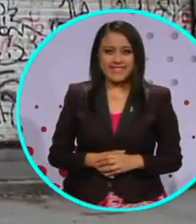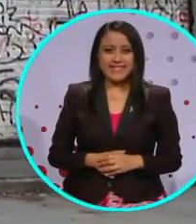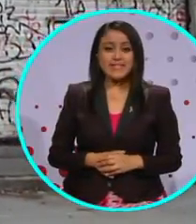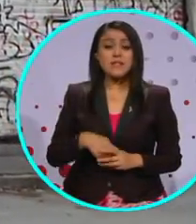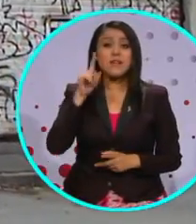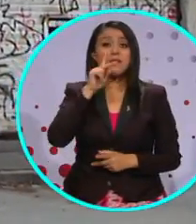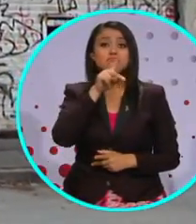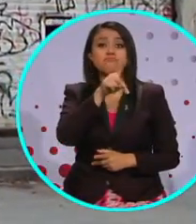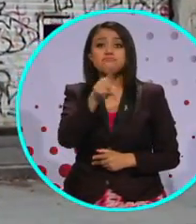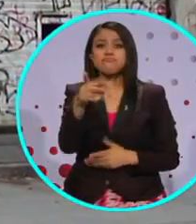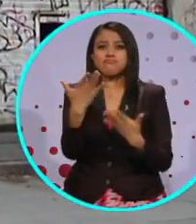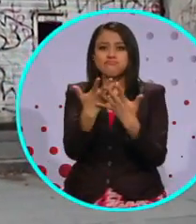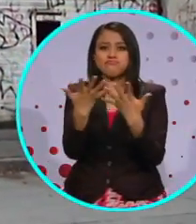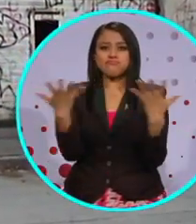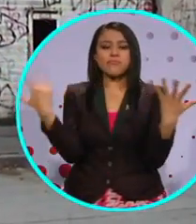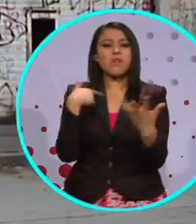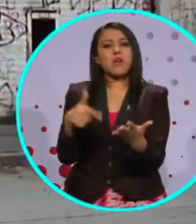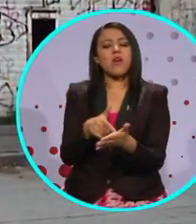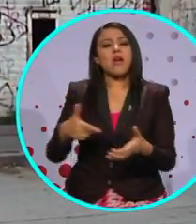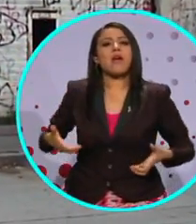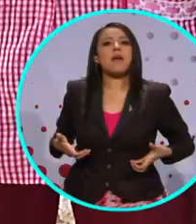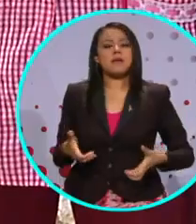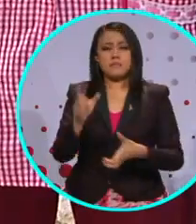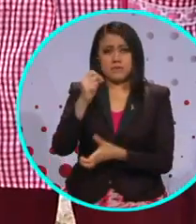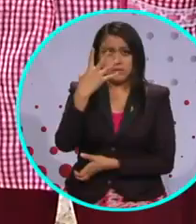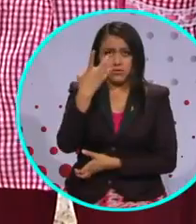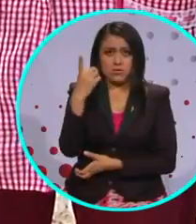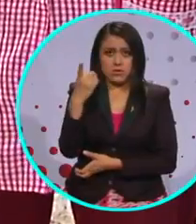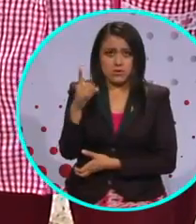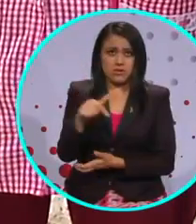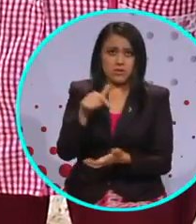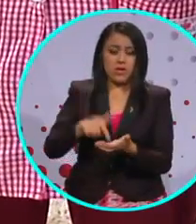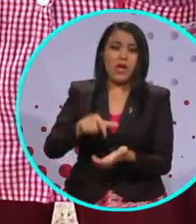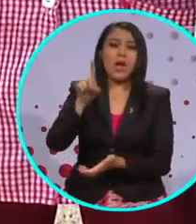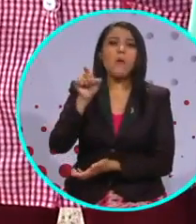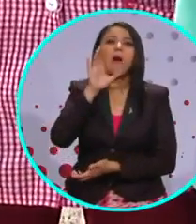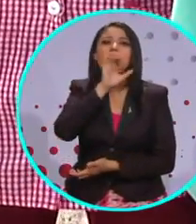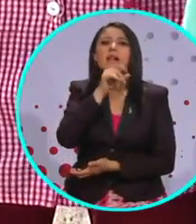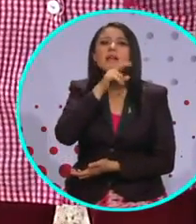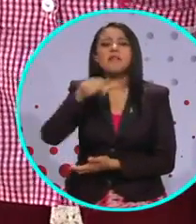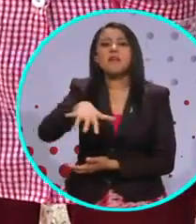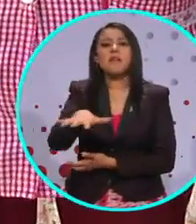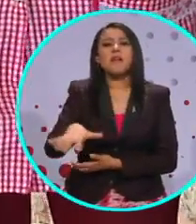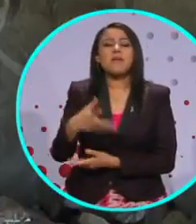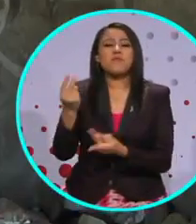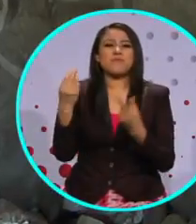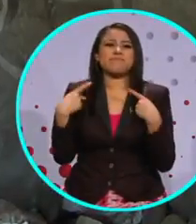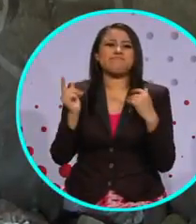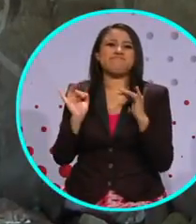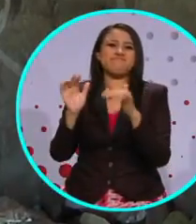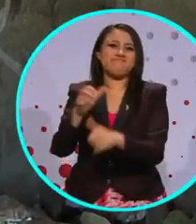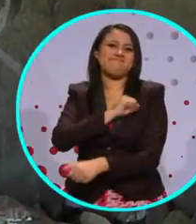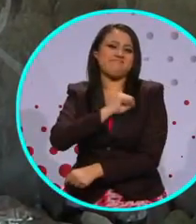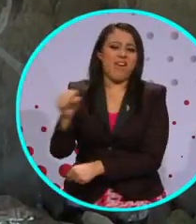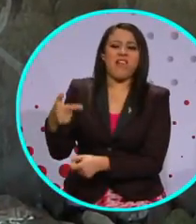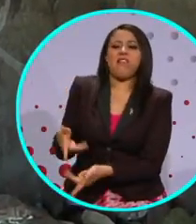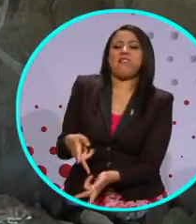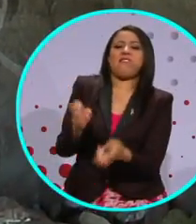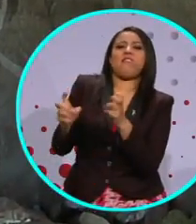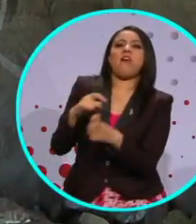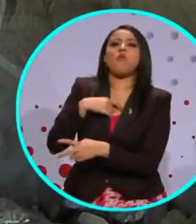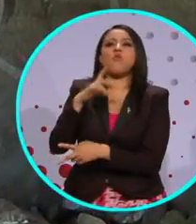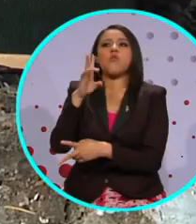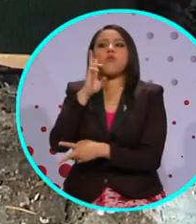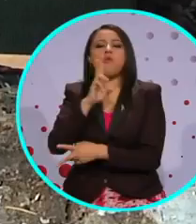Esta enorme finca, ubicada en la calle 24 de diciembre del exejido Ojo Caliente, es un nido perfecto de viciosos y malandros, quienes la utilizan